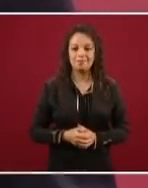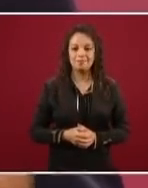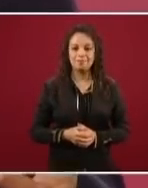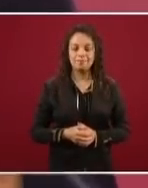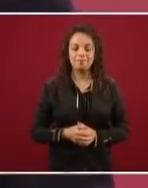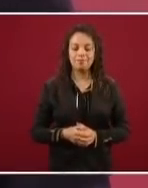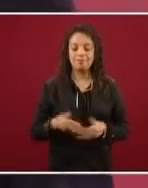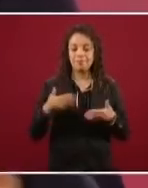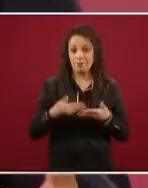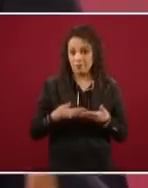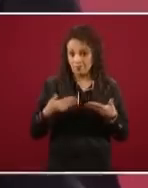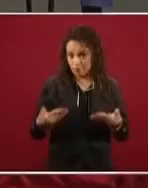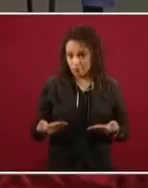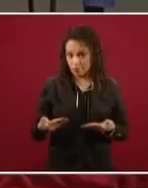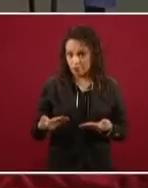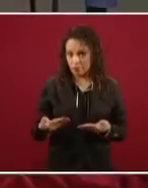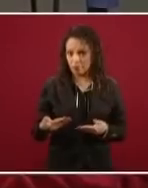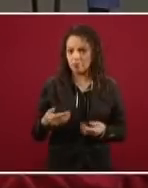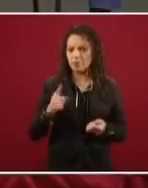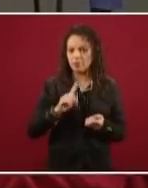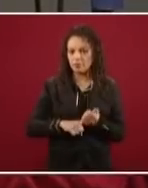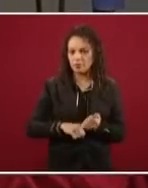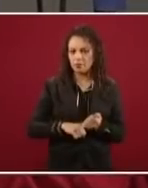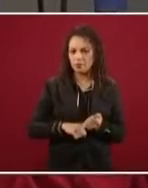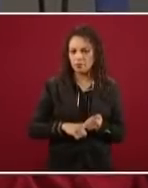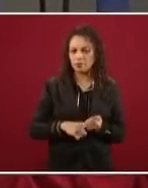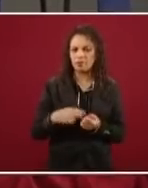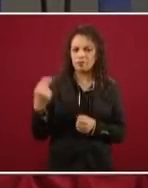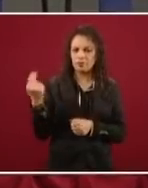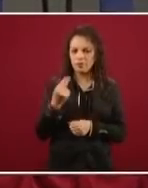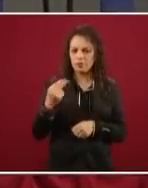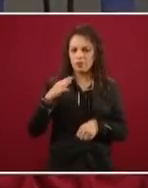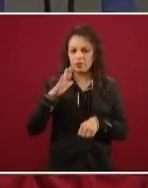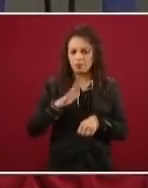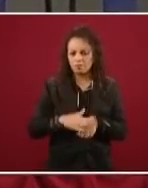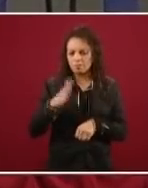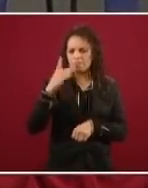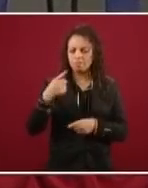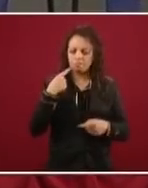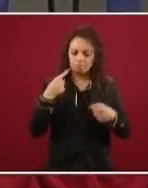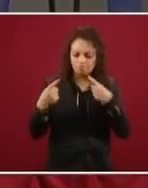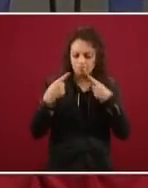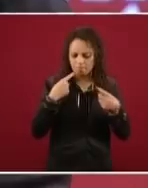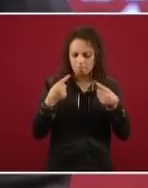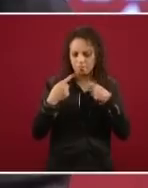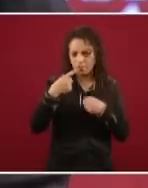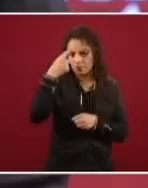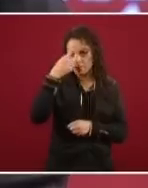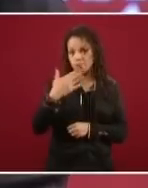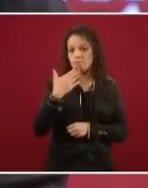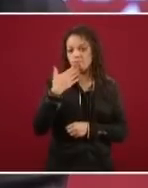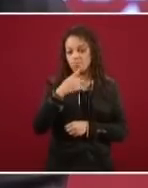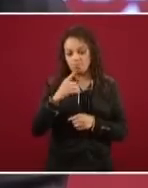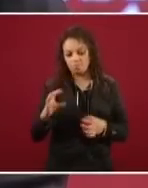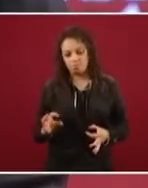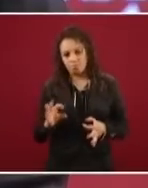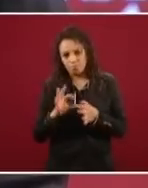buscando consideración llevamos muy buena relación con el sector privado